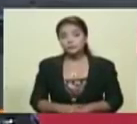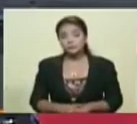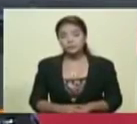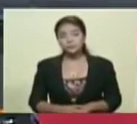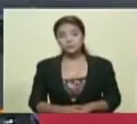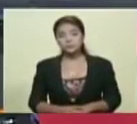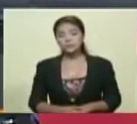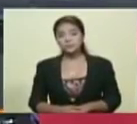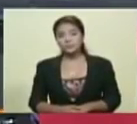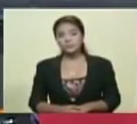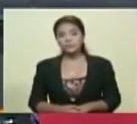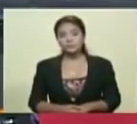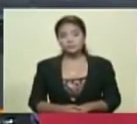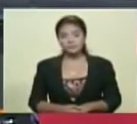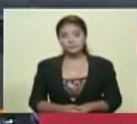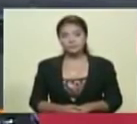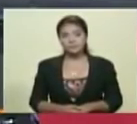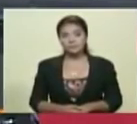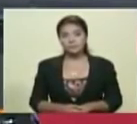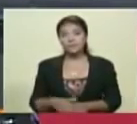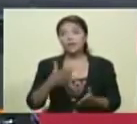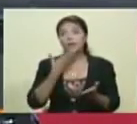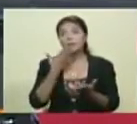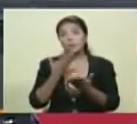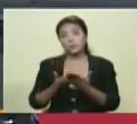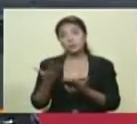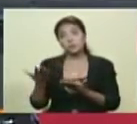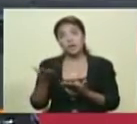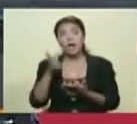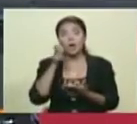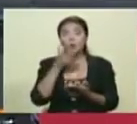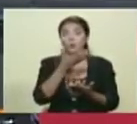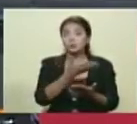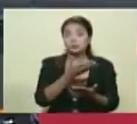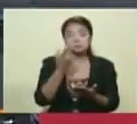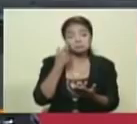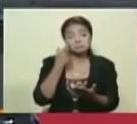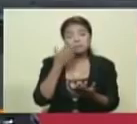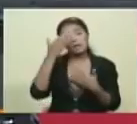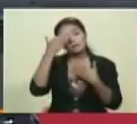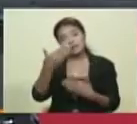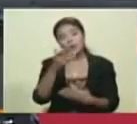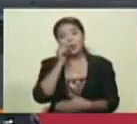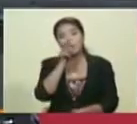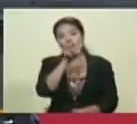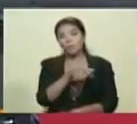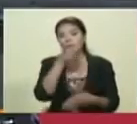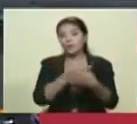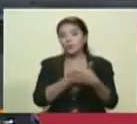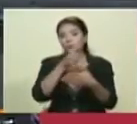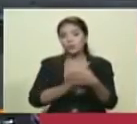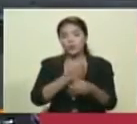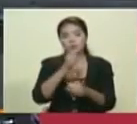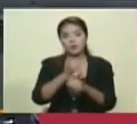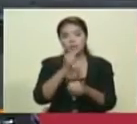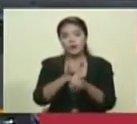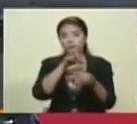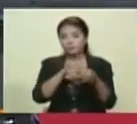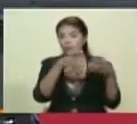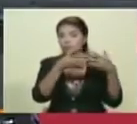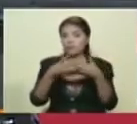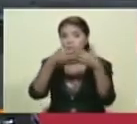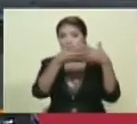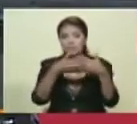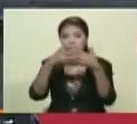tenido, digamos, la propuesta de que usted escuche el comentario y el saludo de este luchador sindical de Estados Unidos,